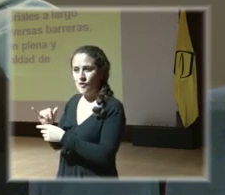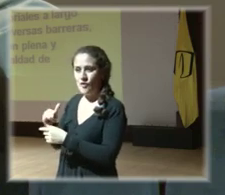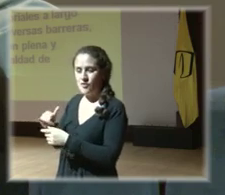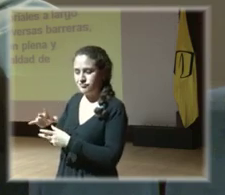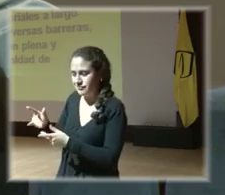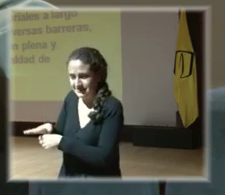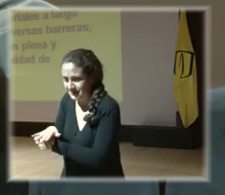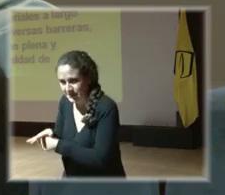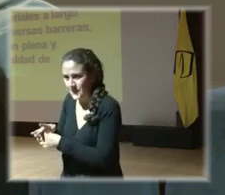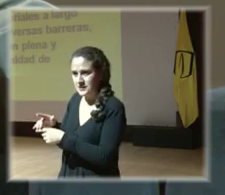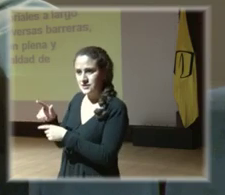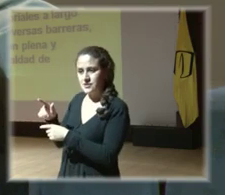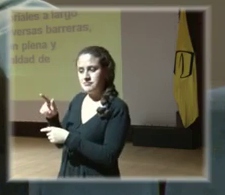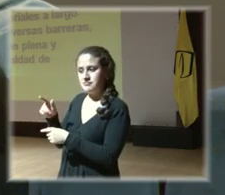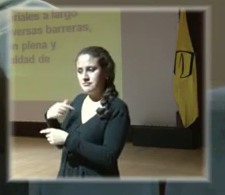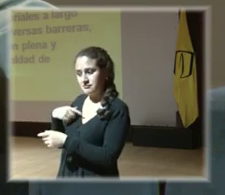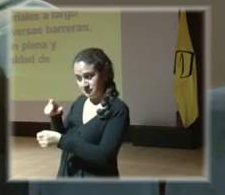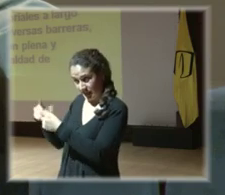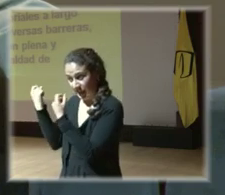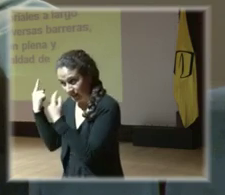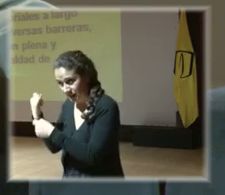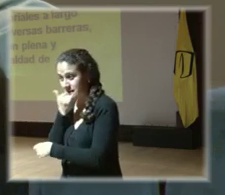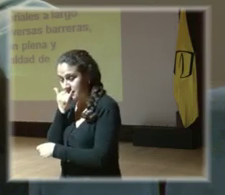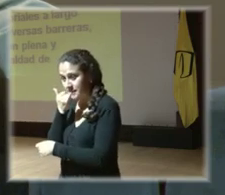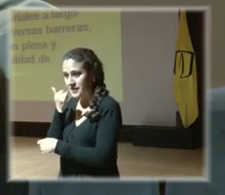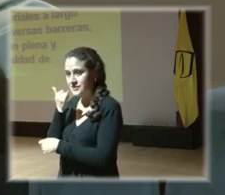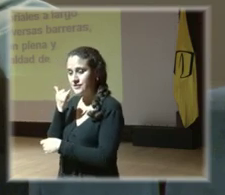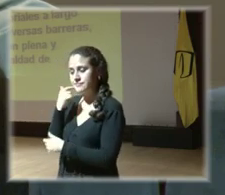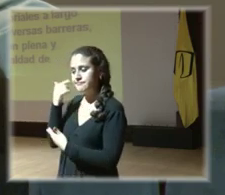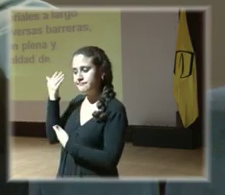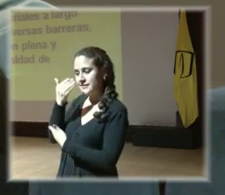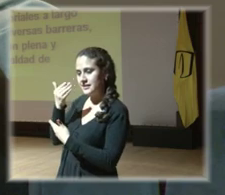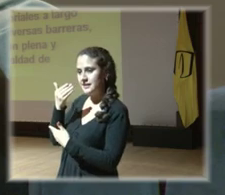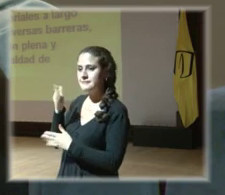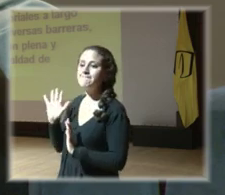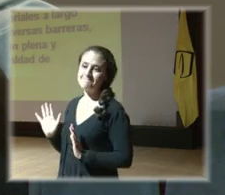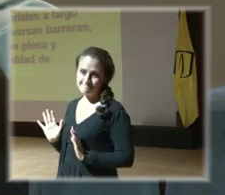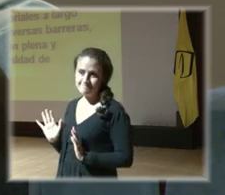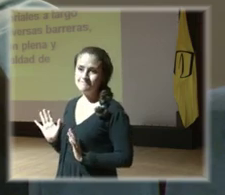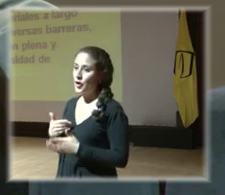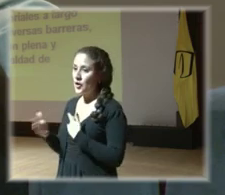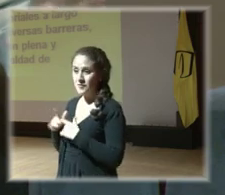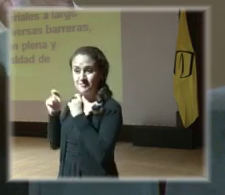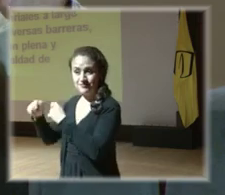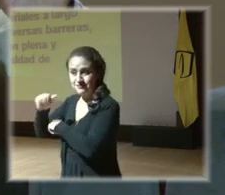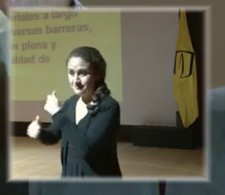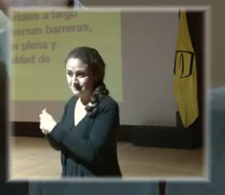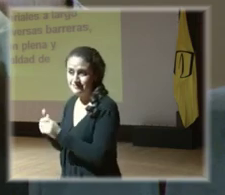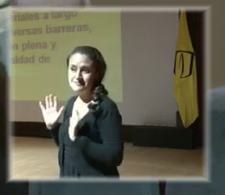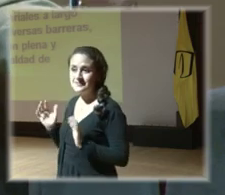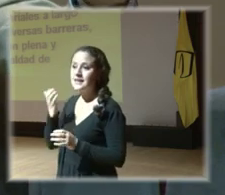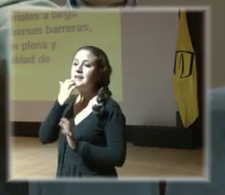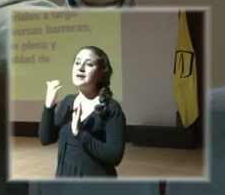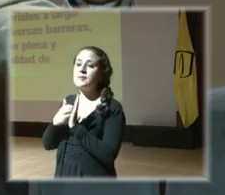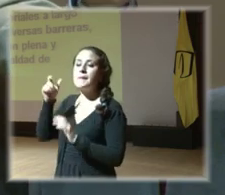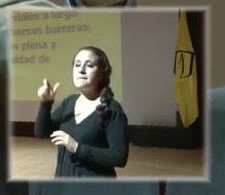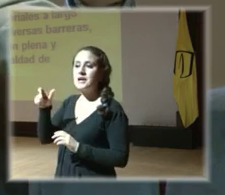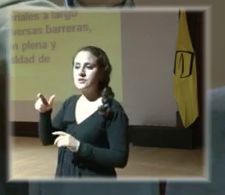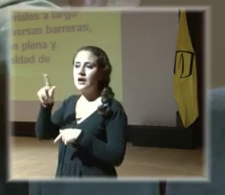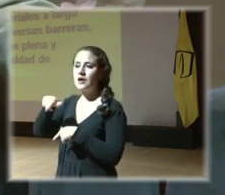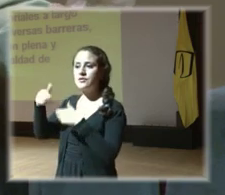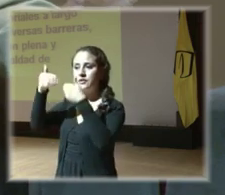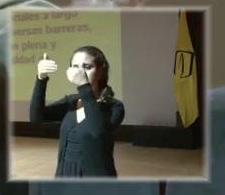también creo que hay que ser consecuentes con la idea. Si nosotros pensamos que las personas con discapacidad tienen plena